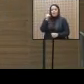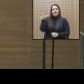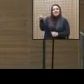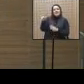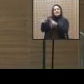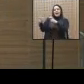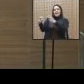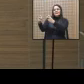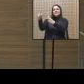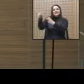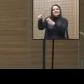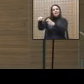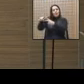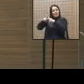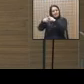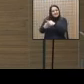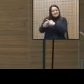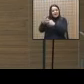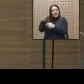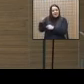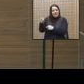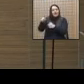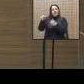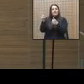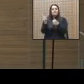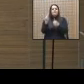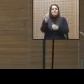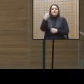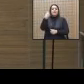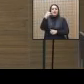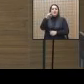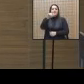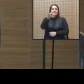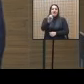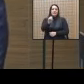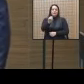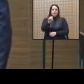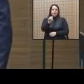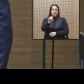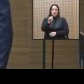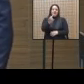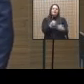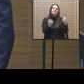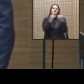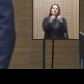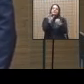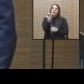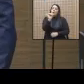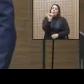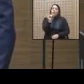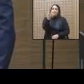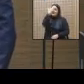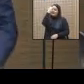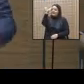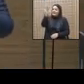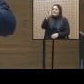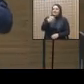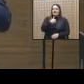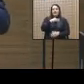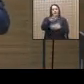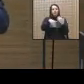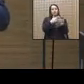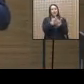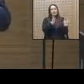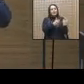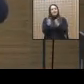debió haber empezado el 1 de mayo. Es más, como eran tan inteligentes y tenían todo